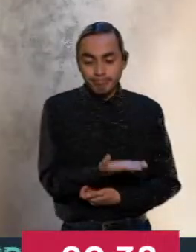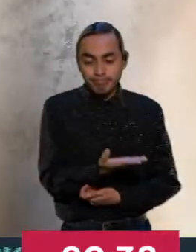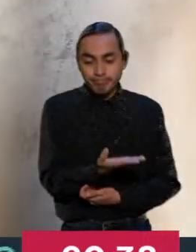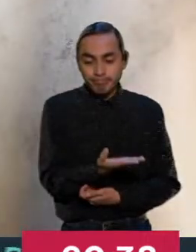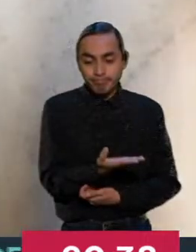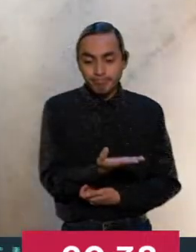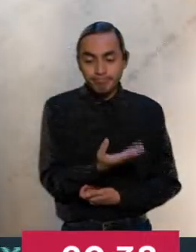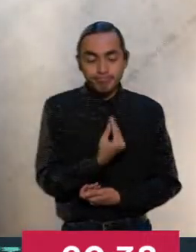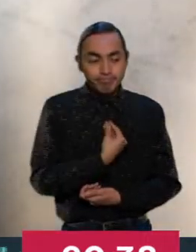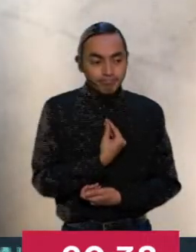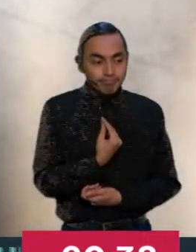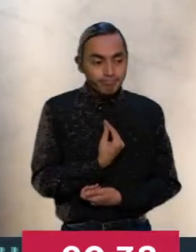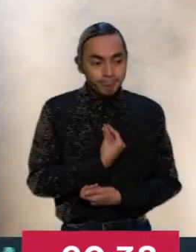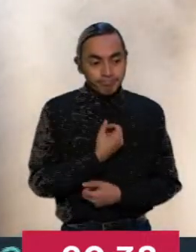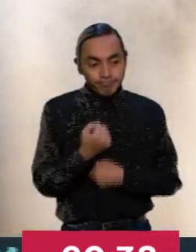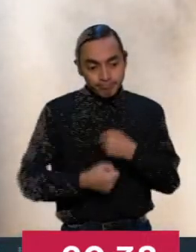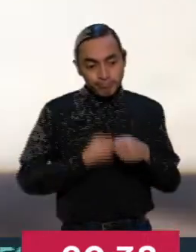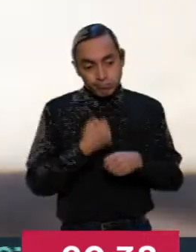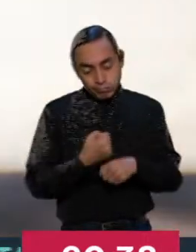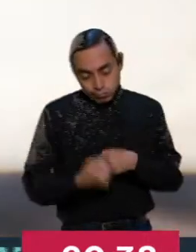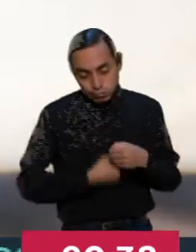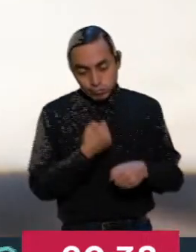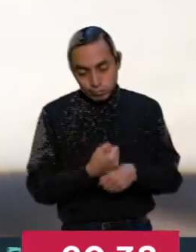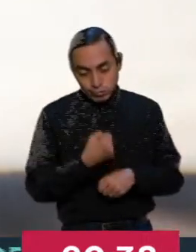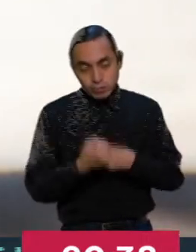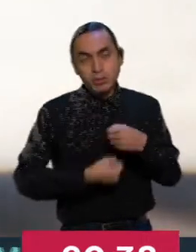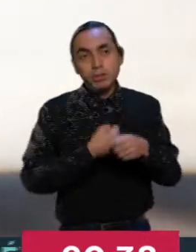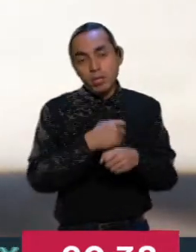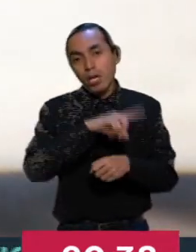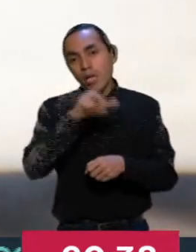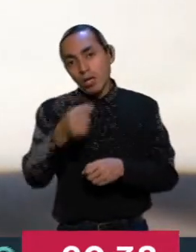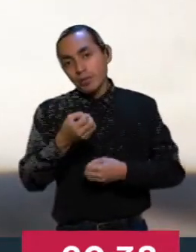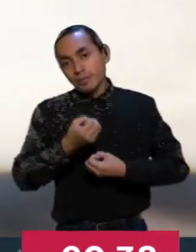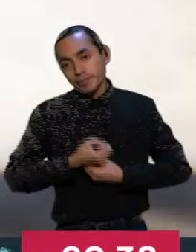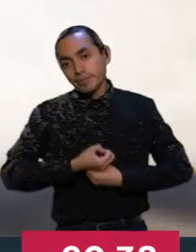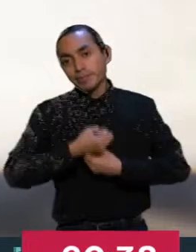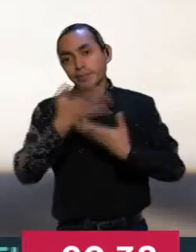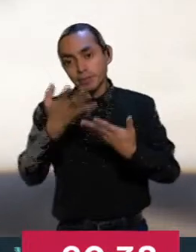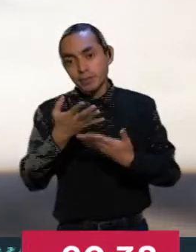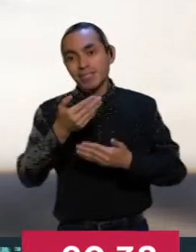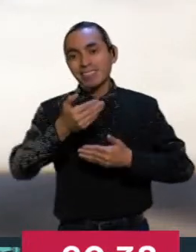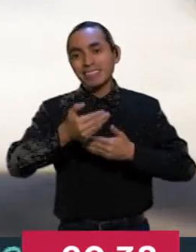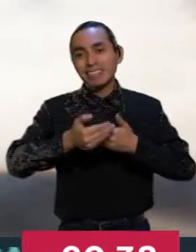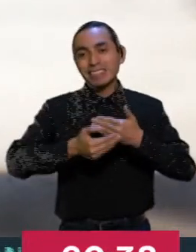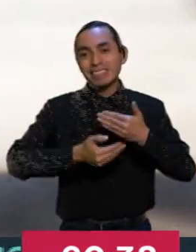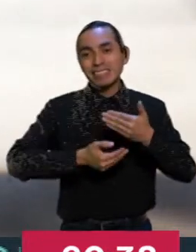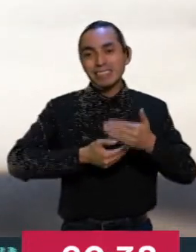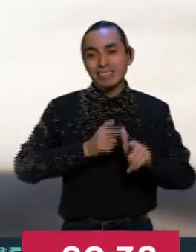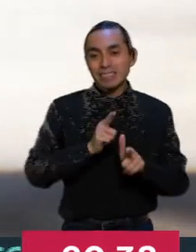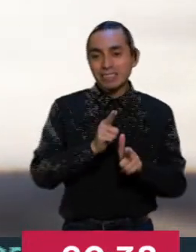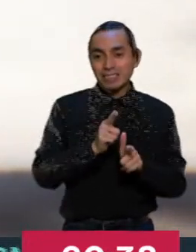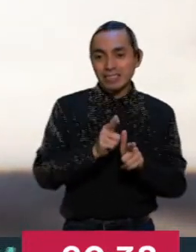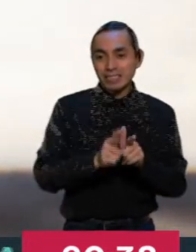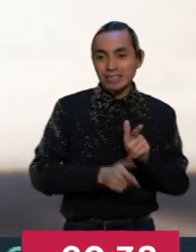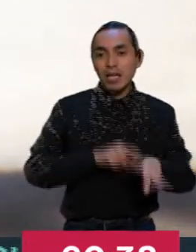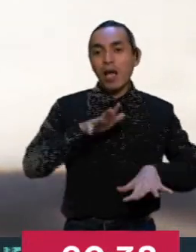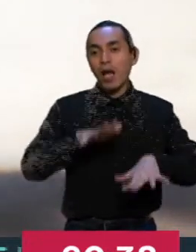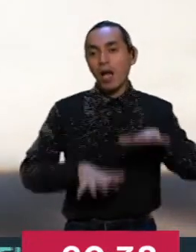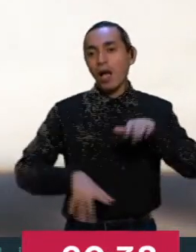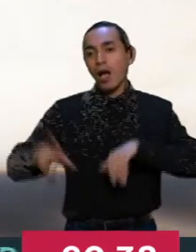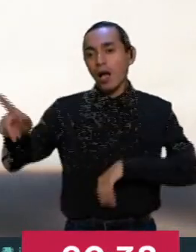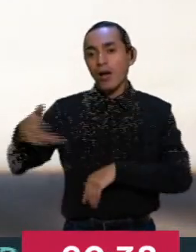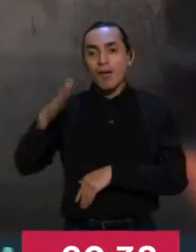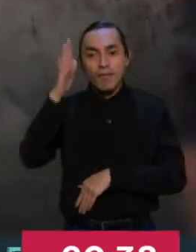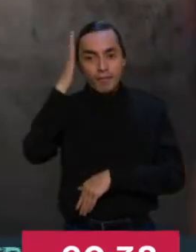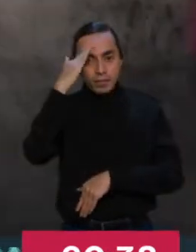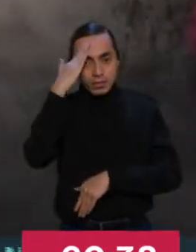pasar muchos años hasta que decida hablar. El proceso es lento, más aparte las autoridades en ocasiones tendrían que